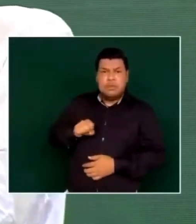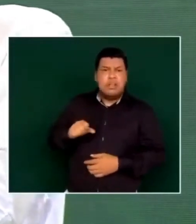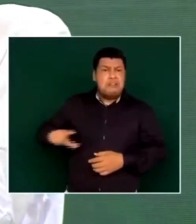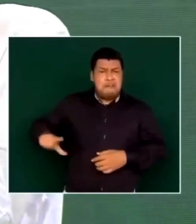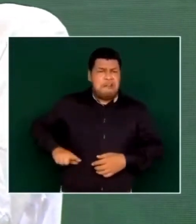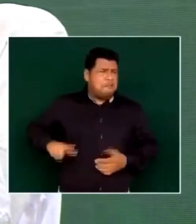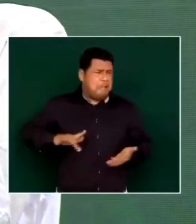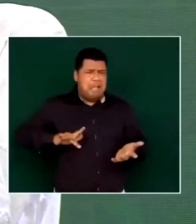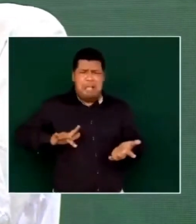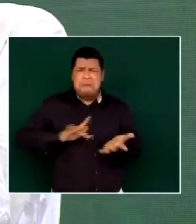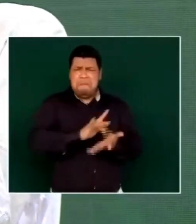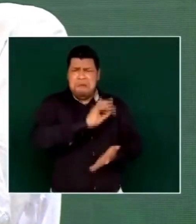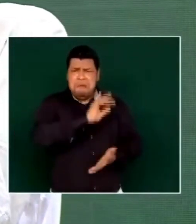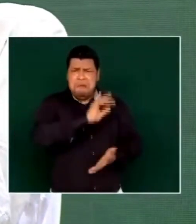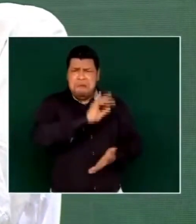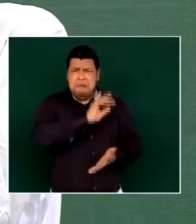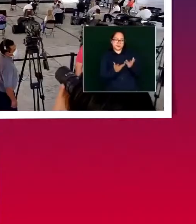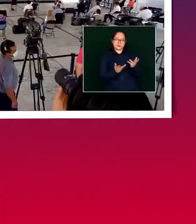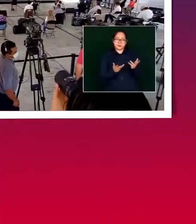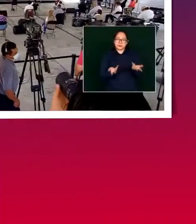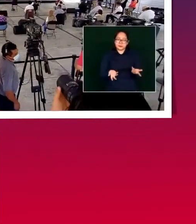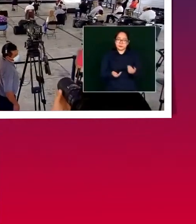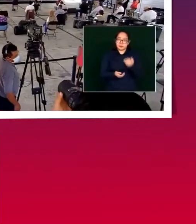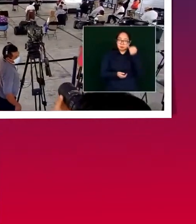prestarse a eso.